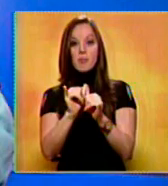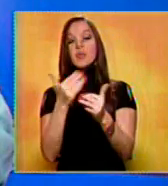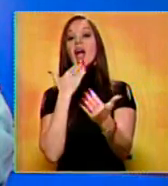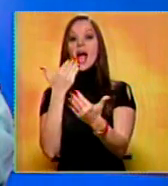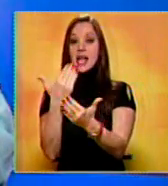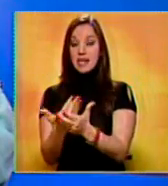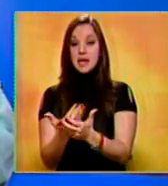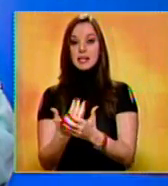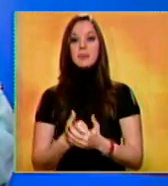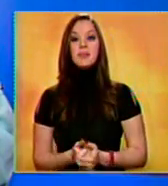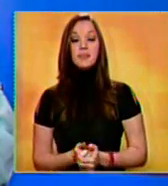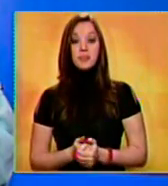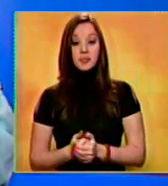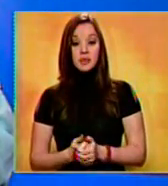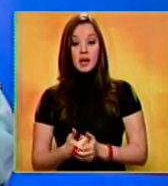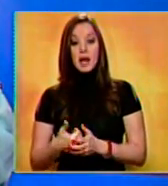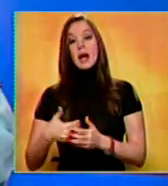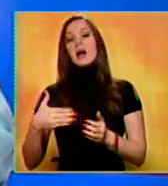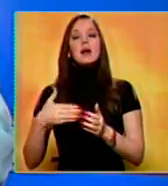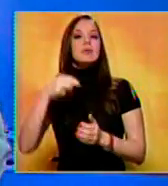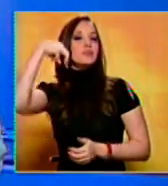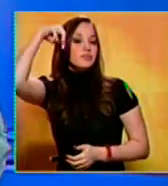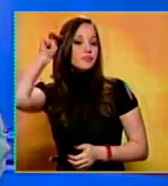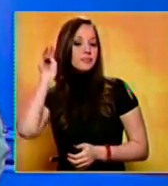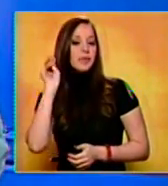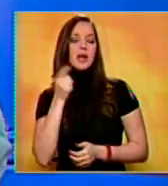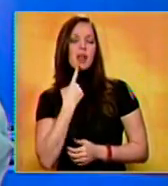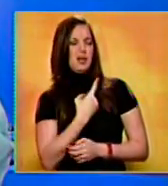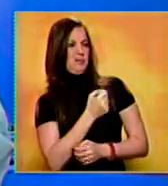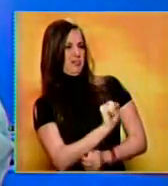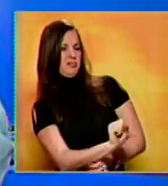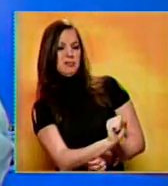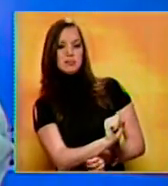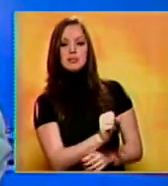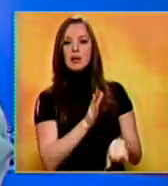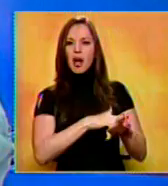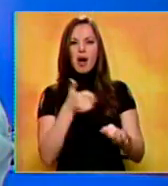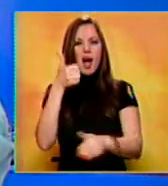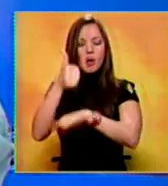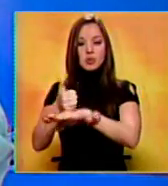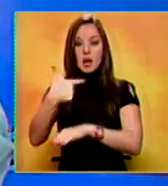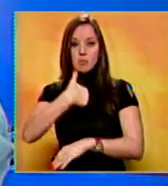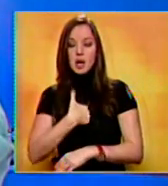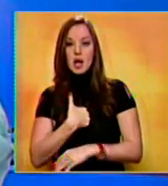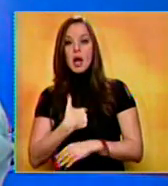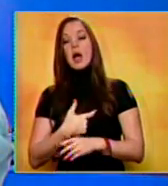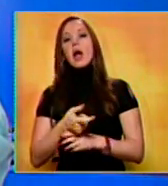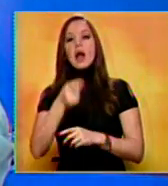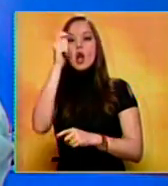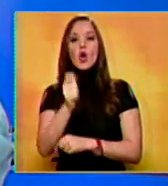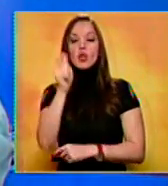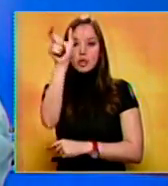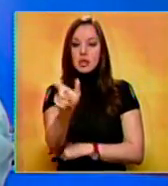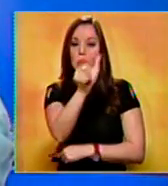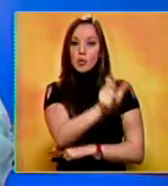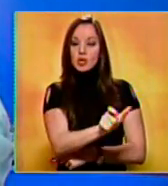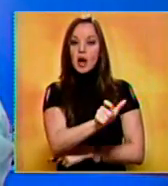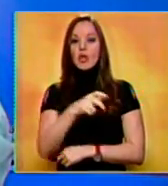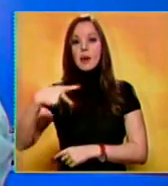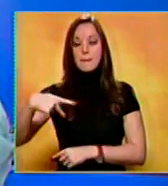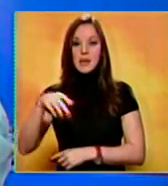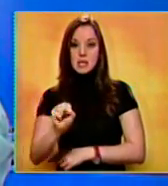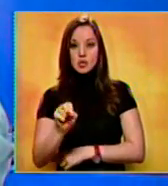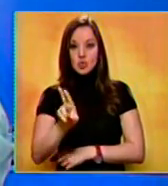Santiago, la dirigente político María Corina Machado desestimó las acusaciones hechas en su contra por diputados a la Asamblea Nacional del PSUV,